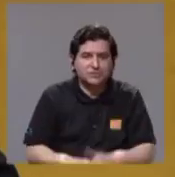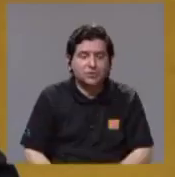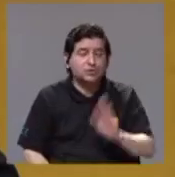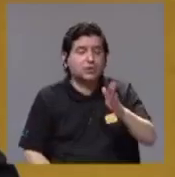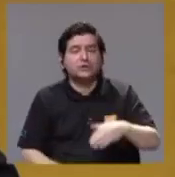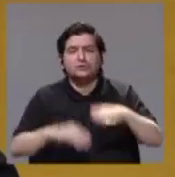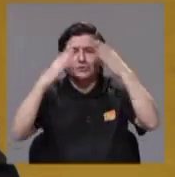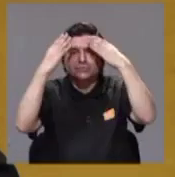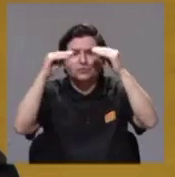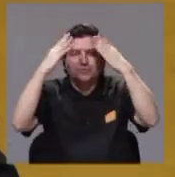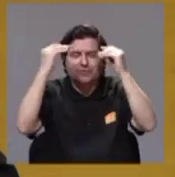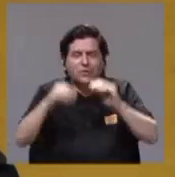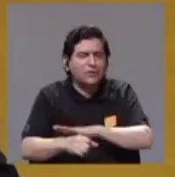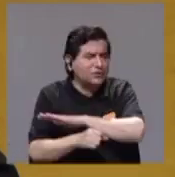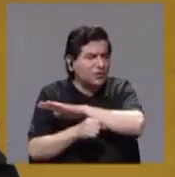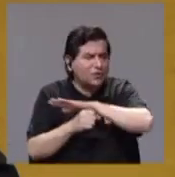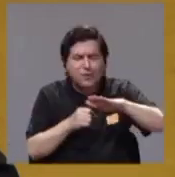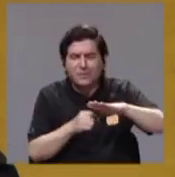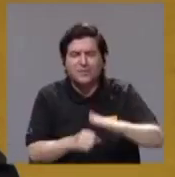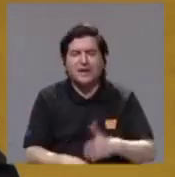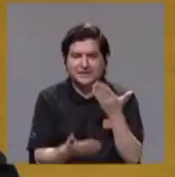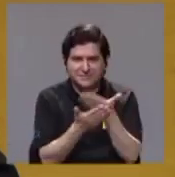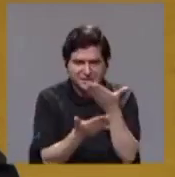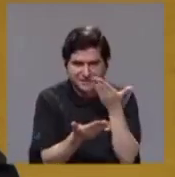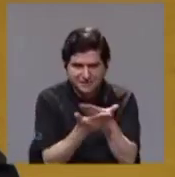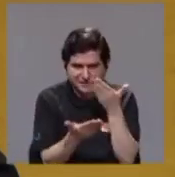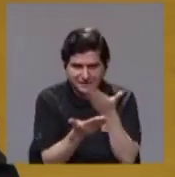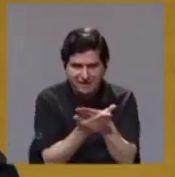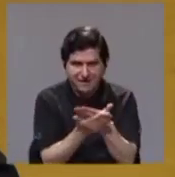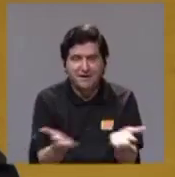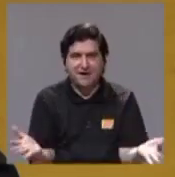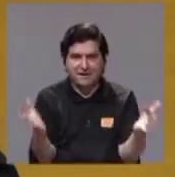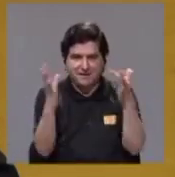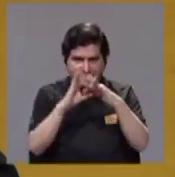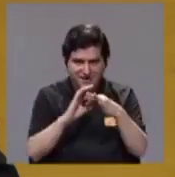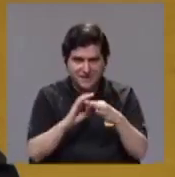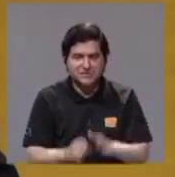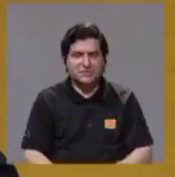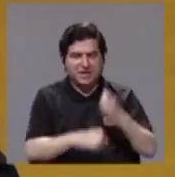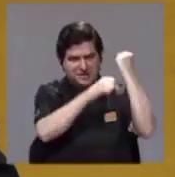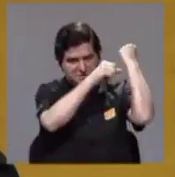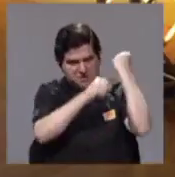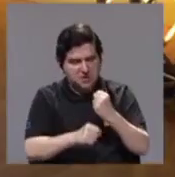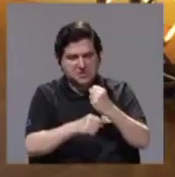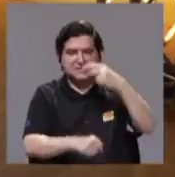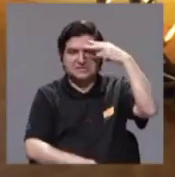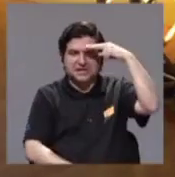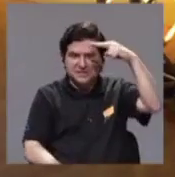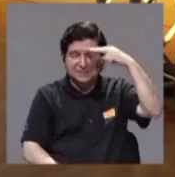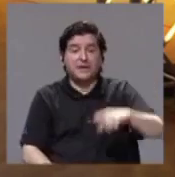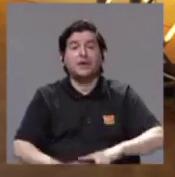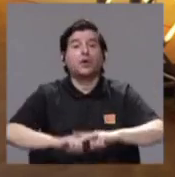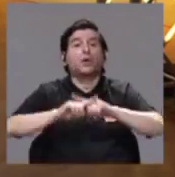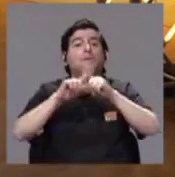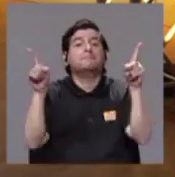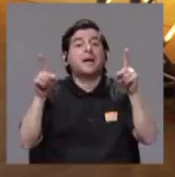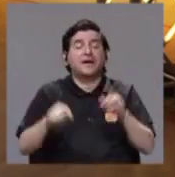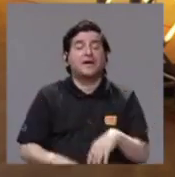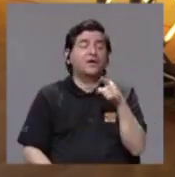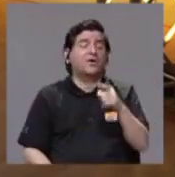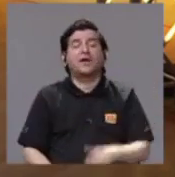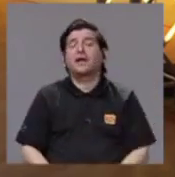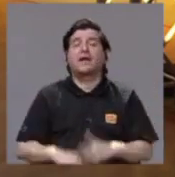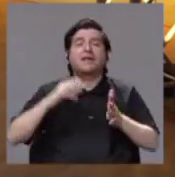México, pero va a inventar un narrador ficticio que es anónimo